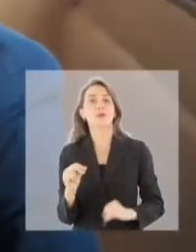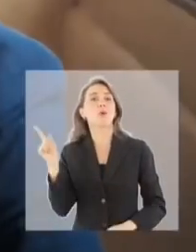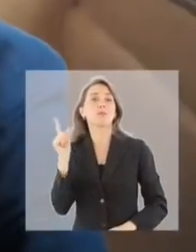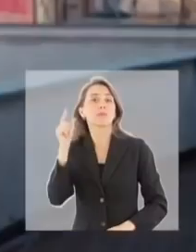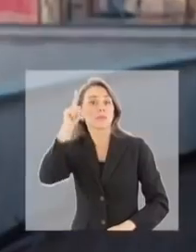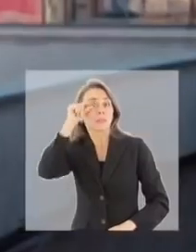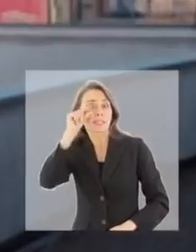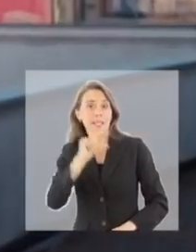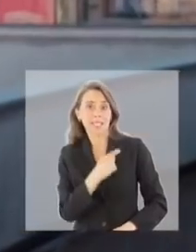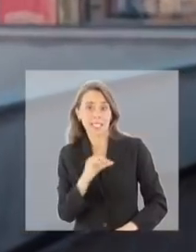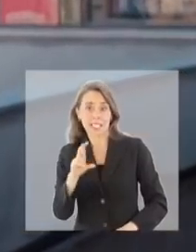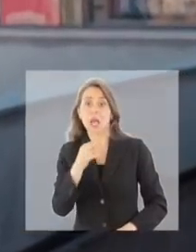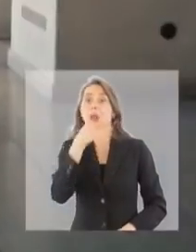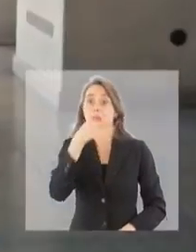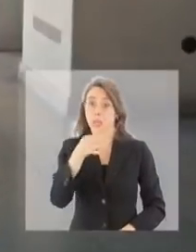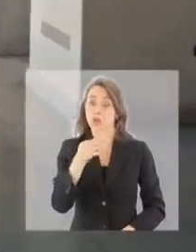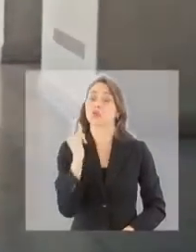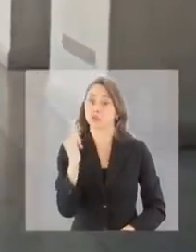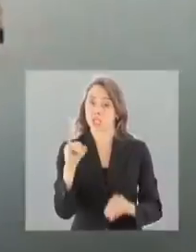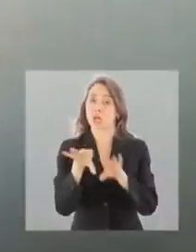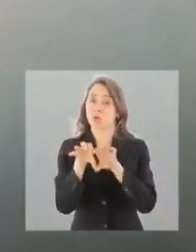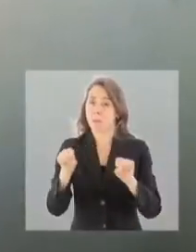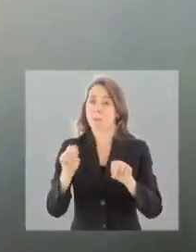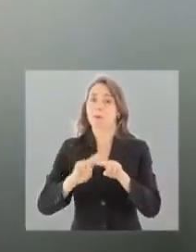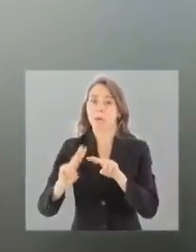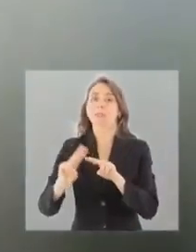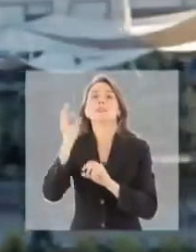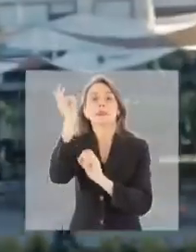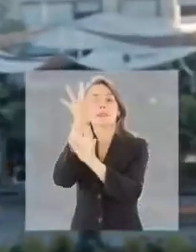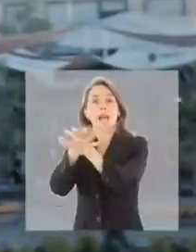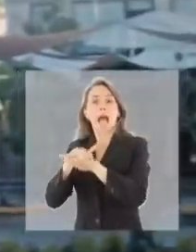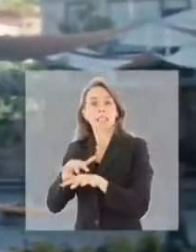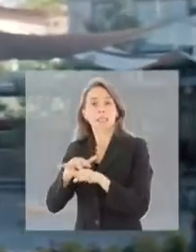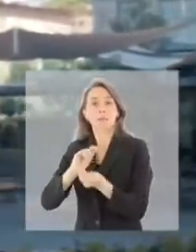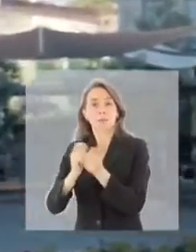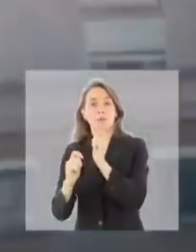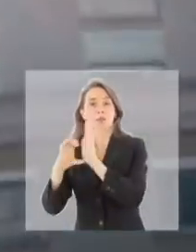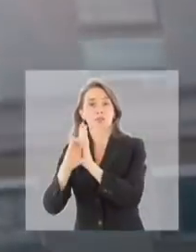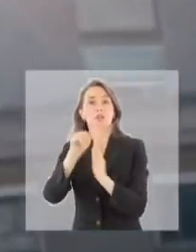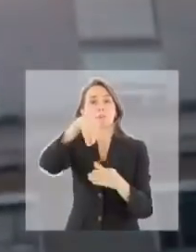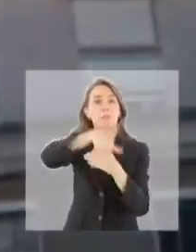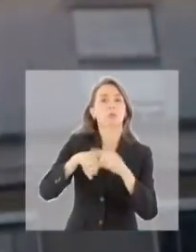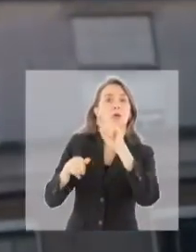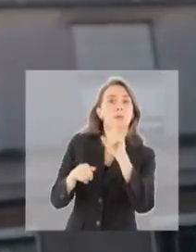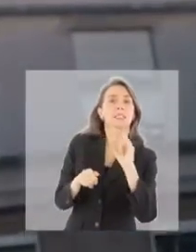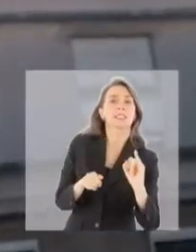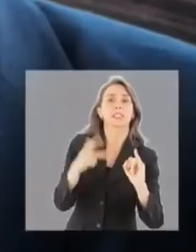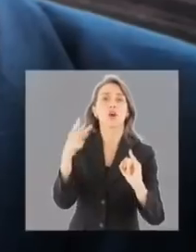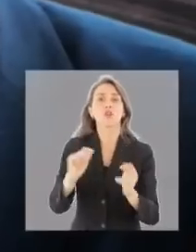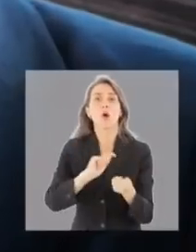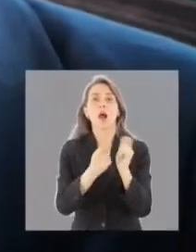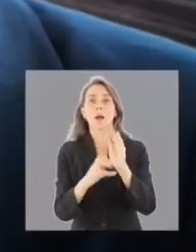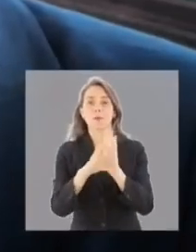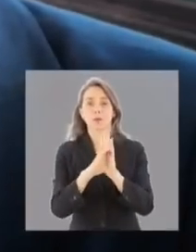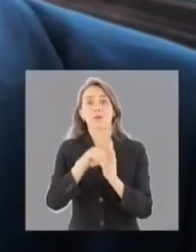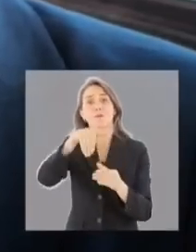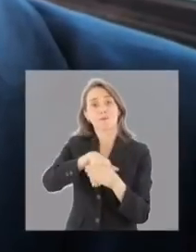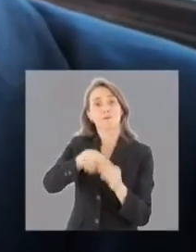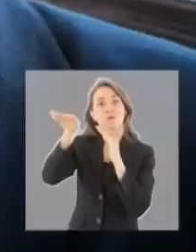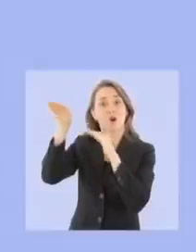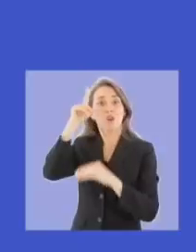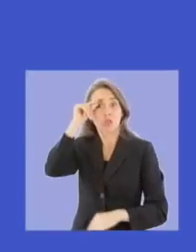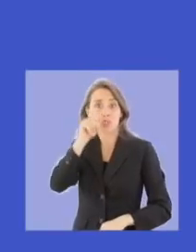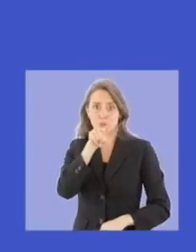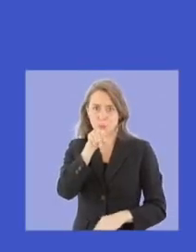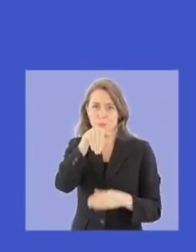través de un plebiscito. Alejandro Guille ha anunciado su compromiso por una asamblea constituyente y un plebiscito constitucional. Por eso yo voto a Alejandro